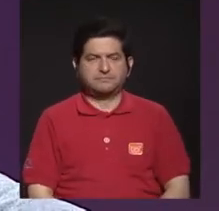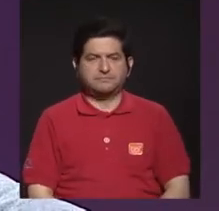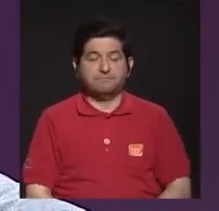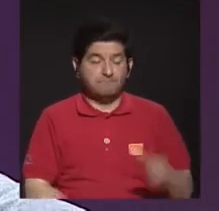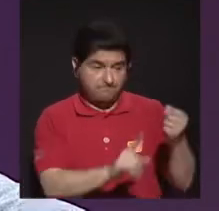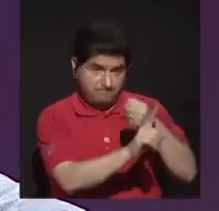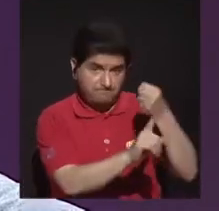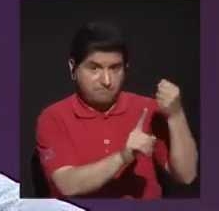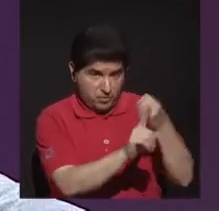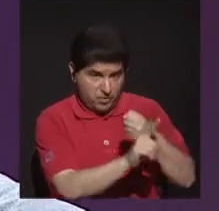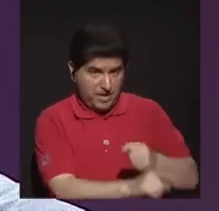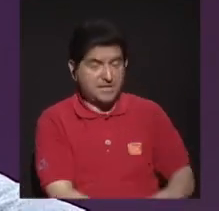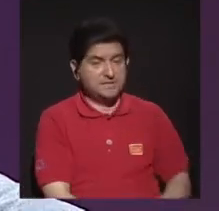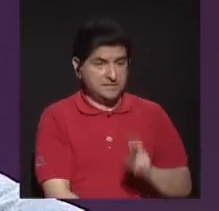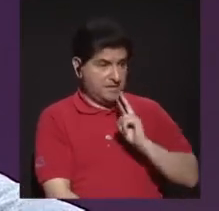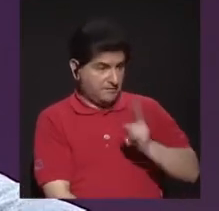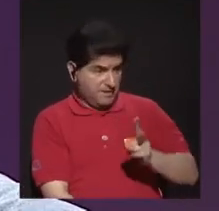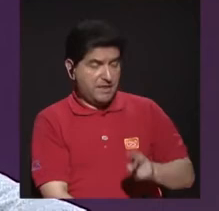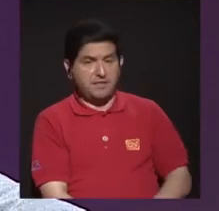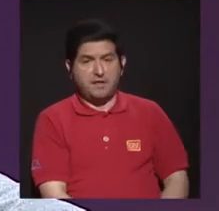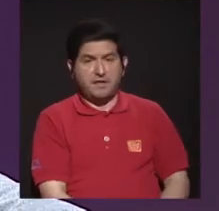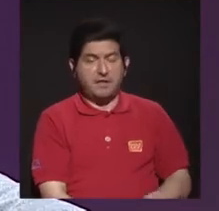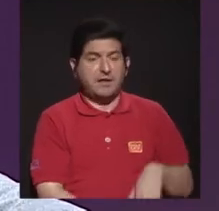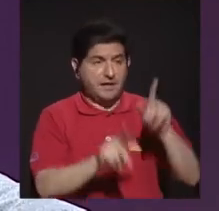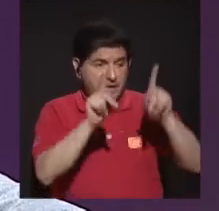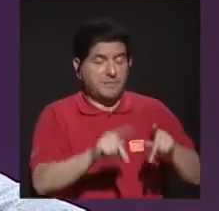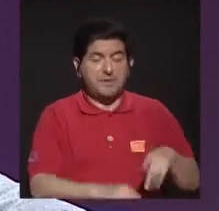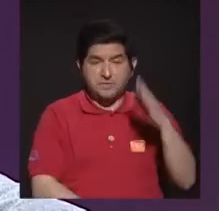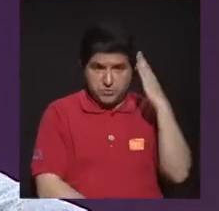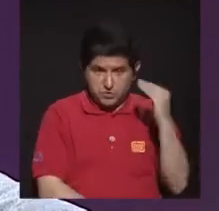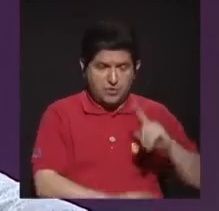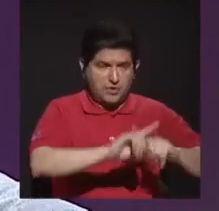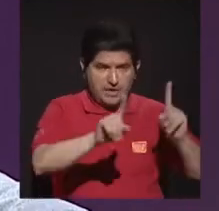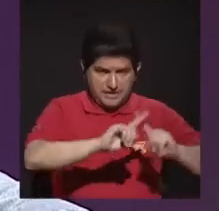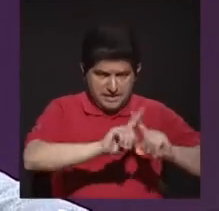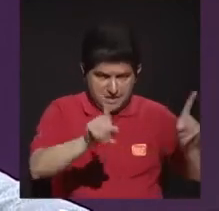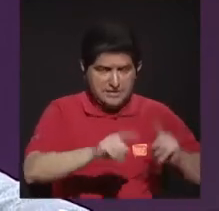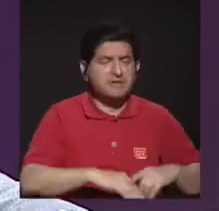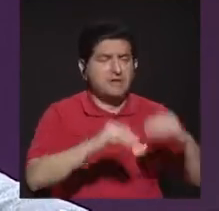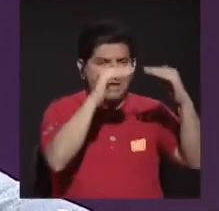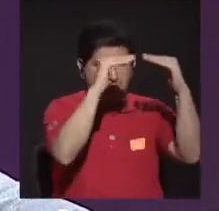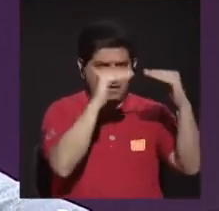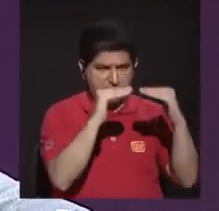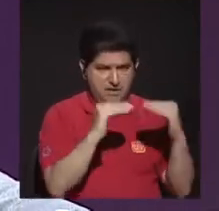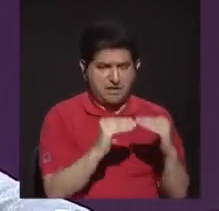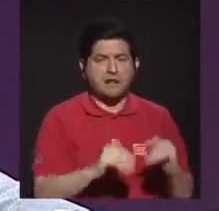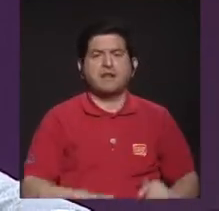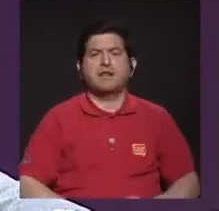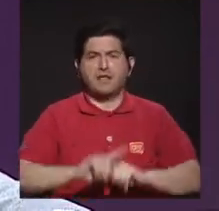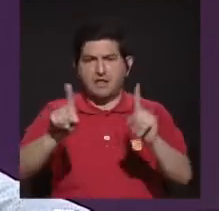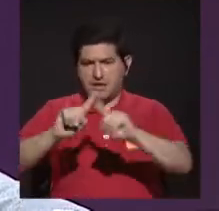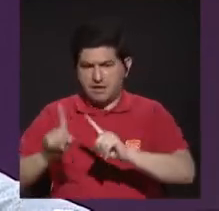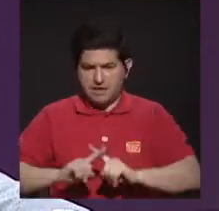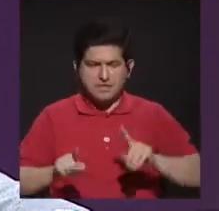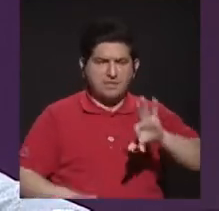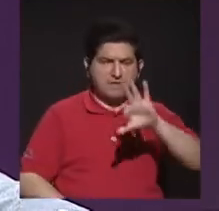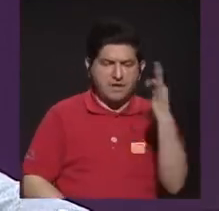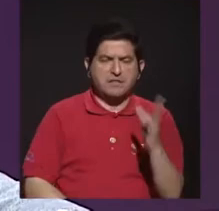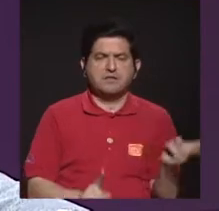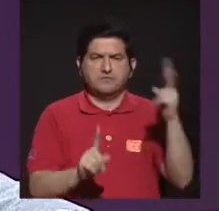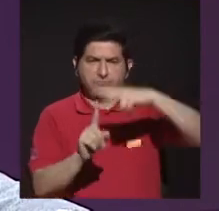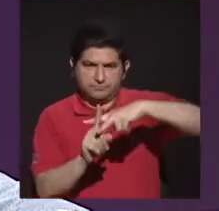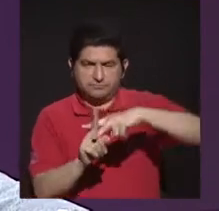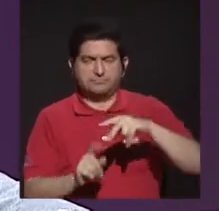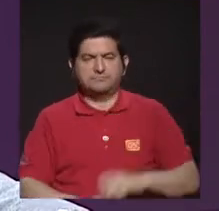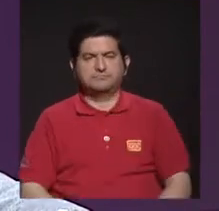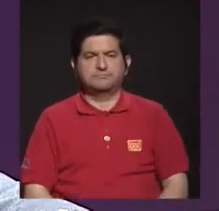la violencia real, tangible, que viven las personas en diferentes niveles y desde diferentes formas de aplicación,